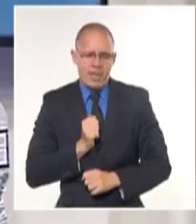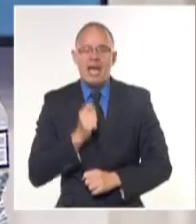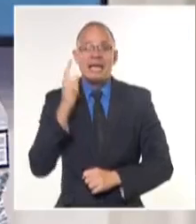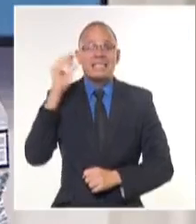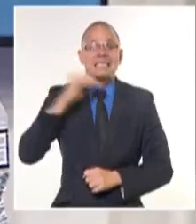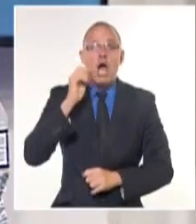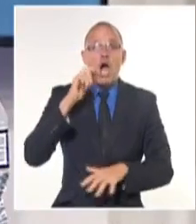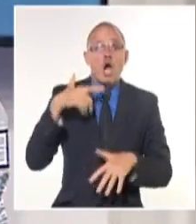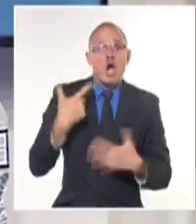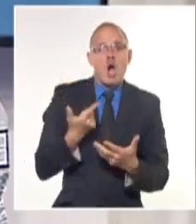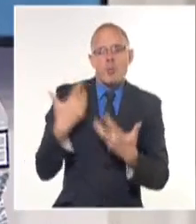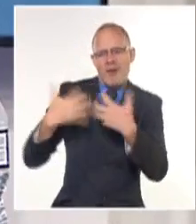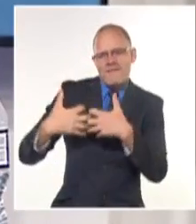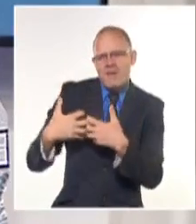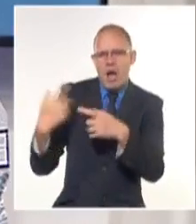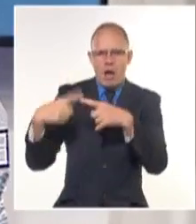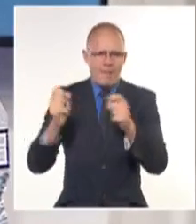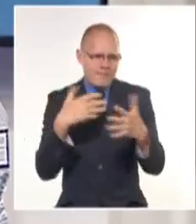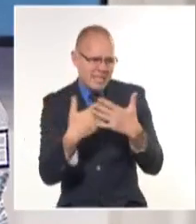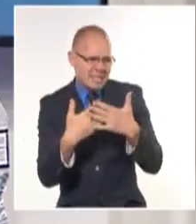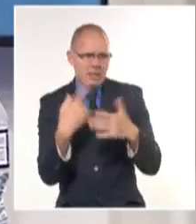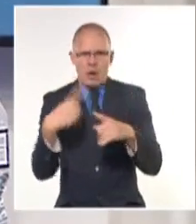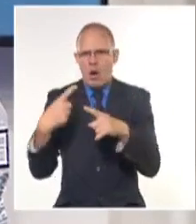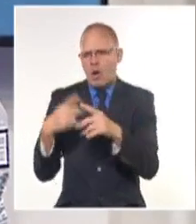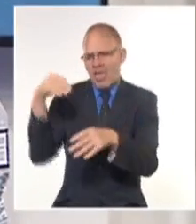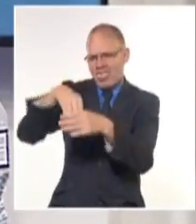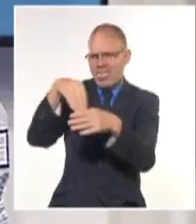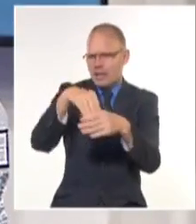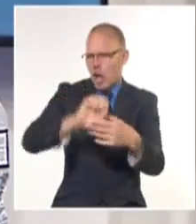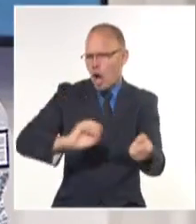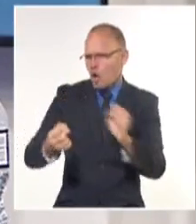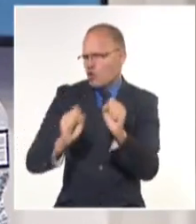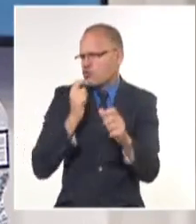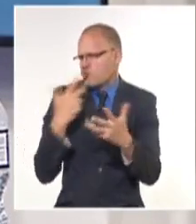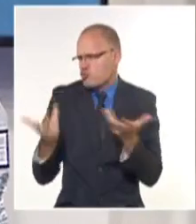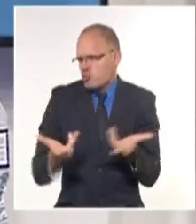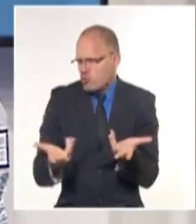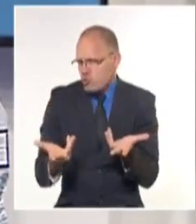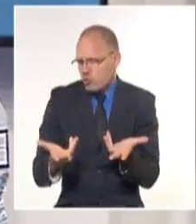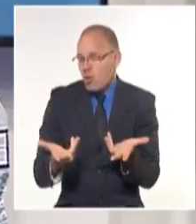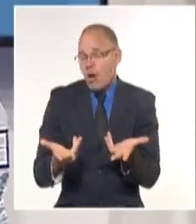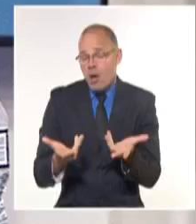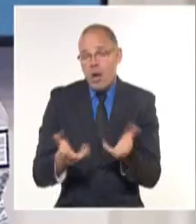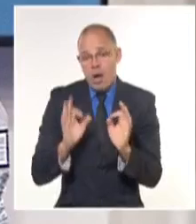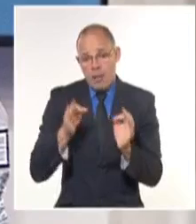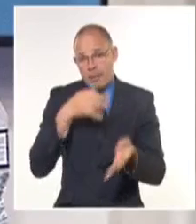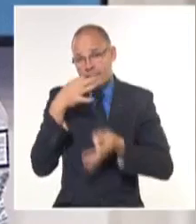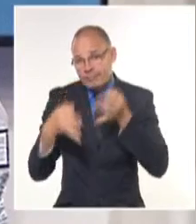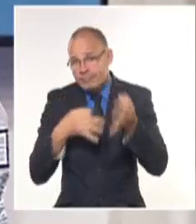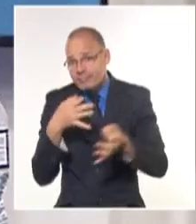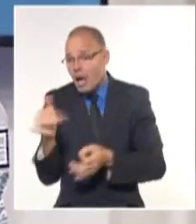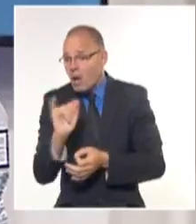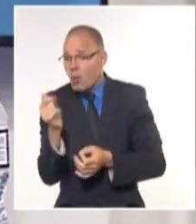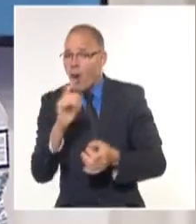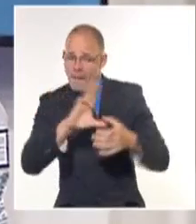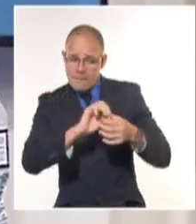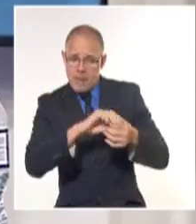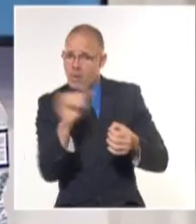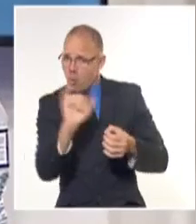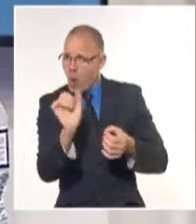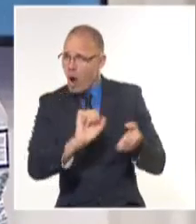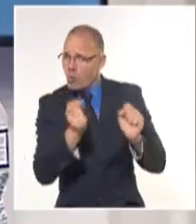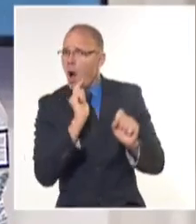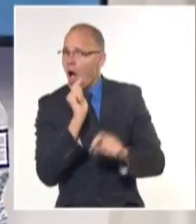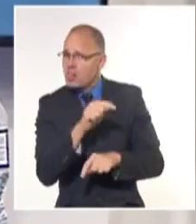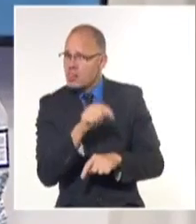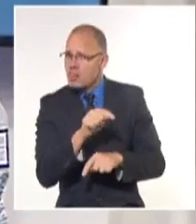las administraciones, en las entidades estatales, en las empresas, en las unidades presupuestadas, también en el sector no estatal de nuestra economía. Es un tema que